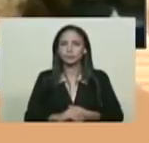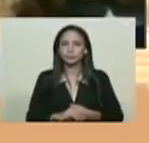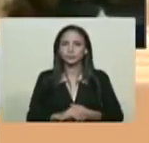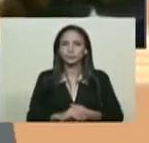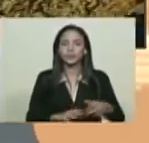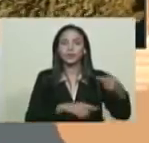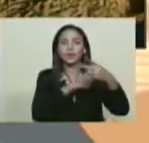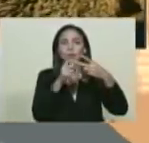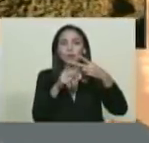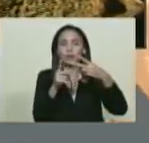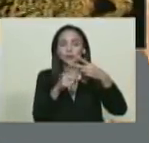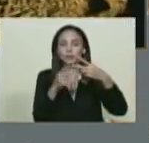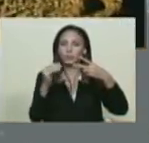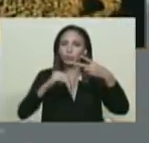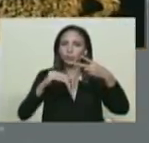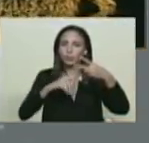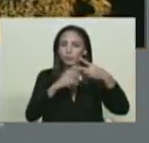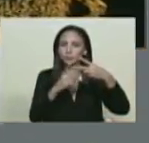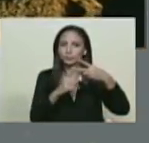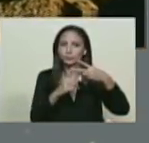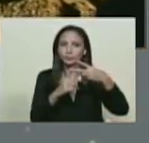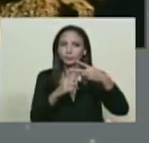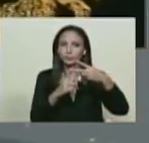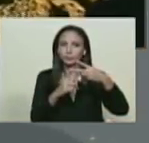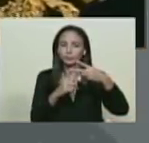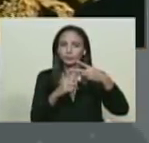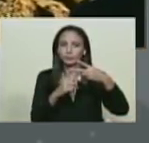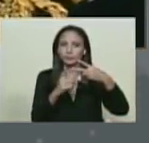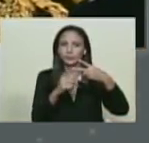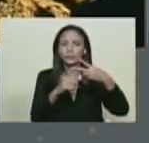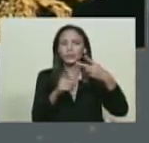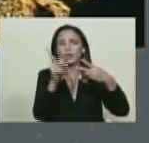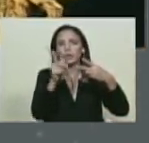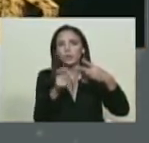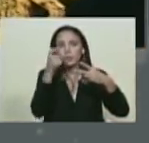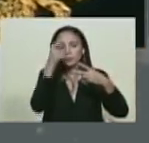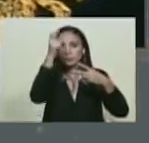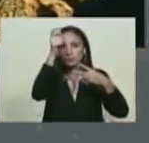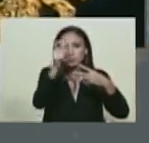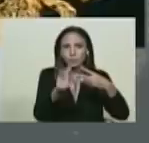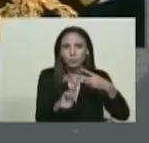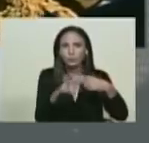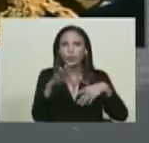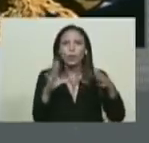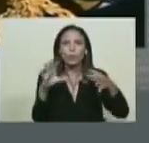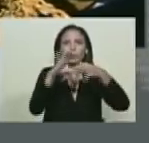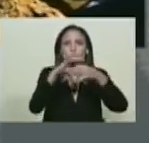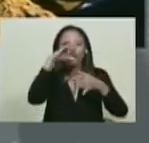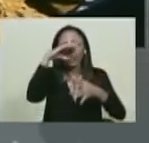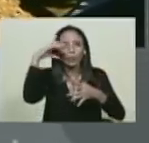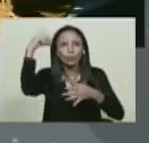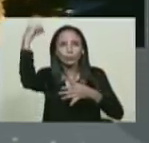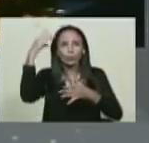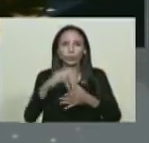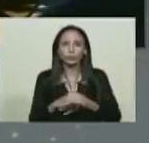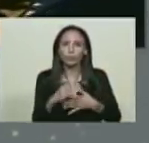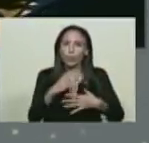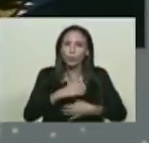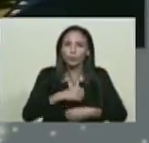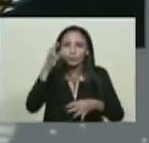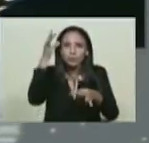La segunda armonía, la armonía del ser humano y la sociedad con Dios, nuestra armonía con Dios